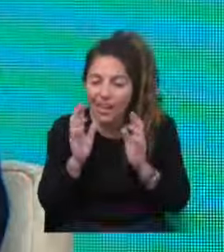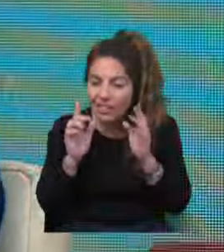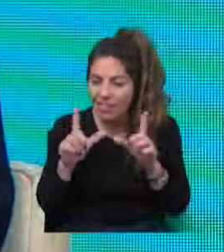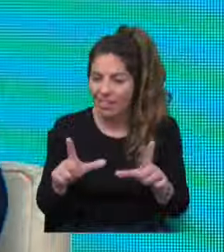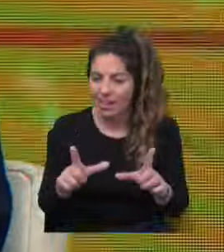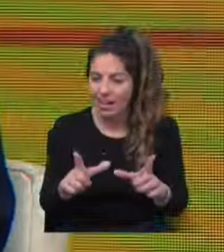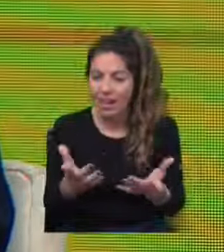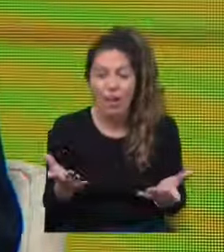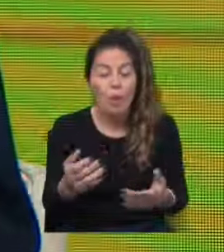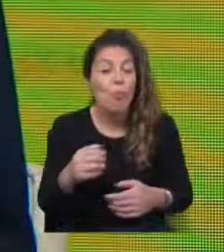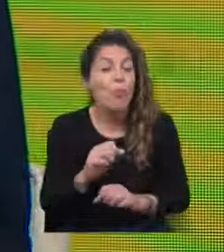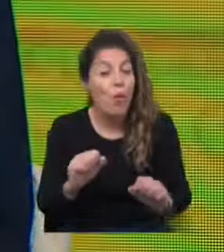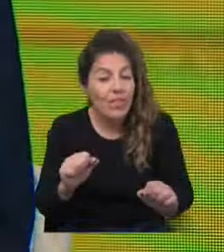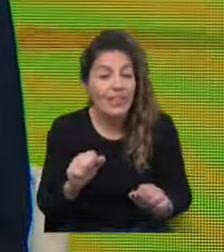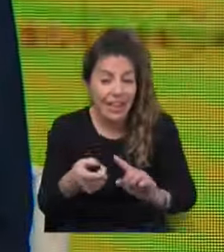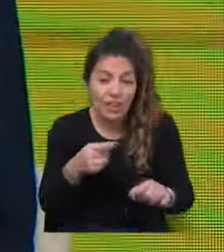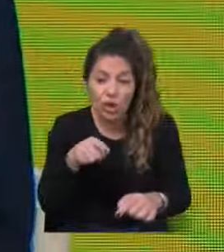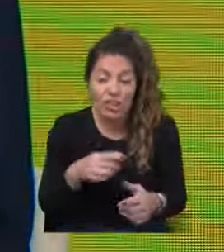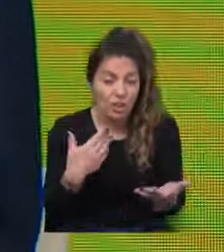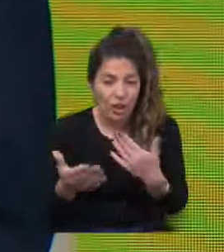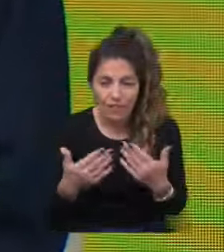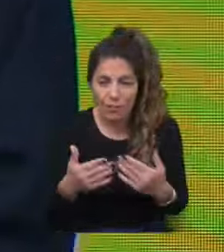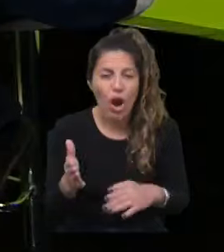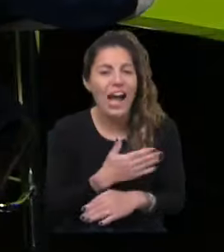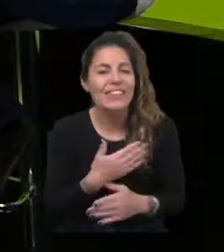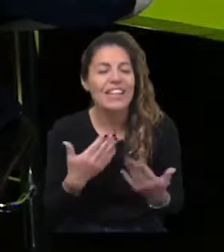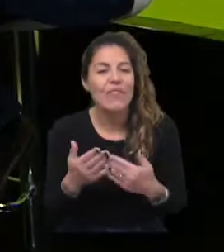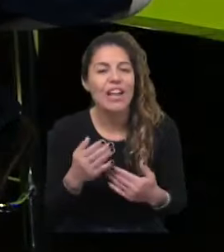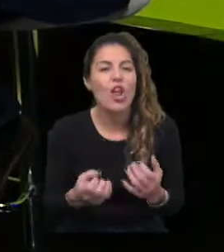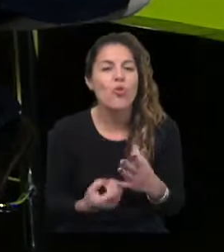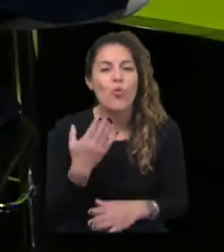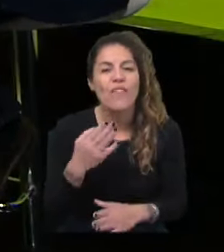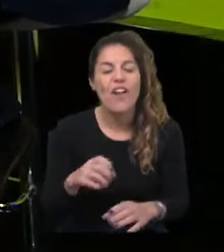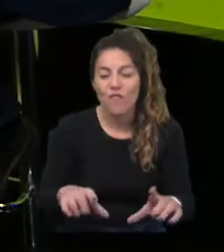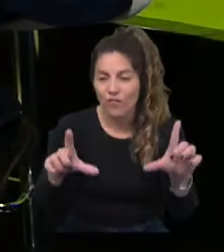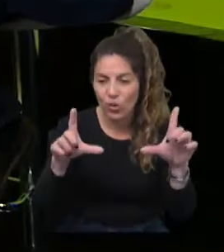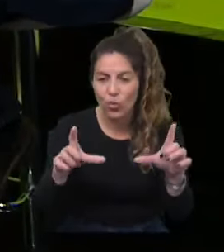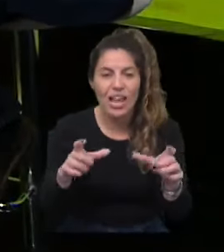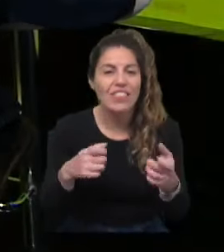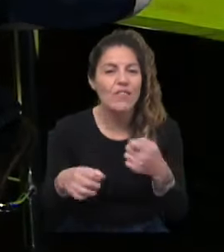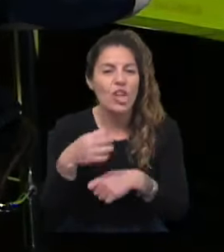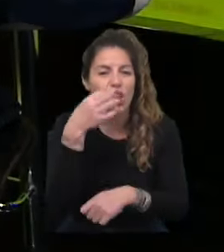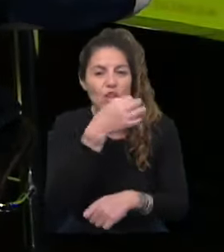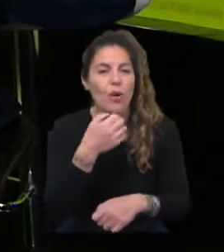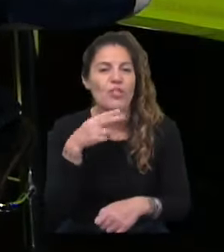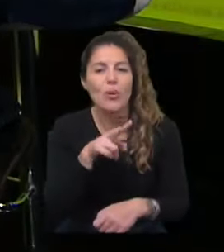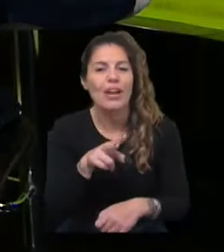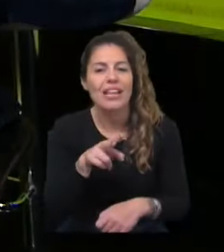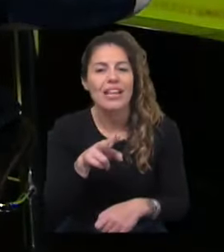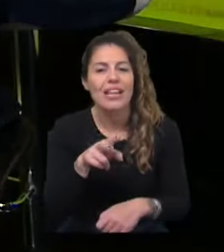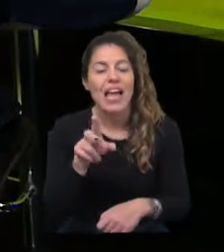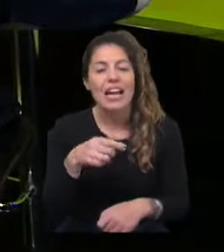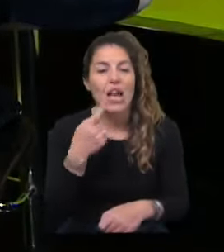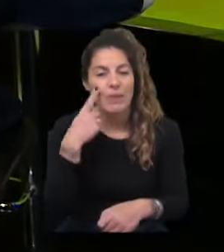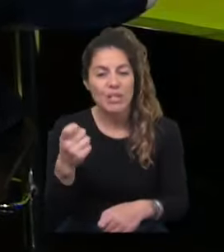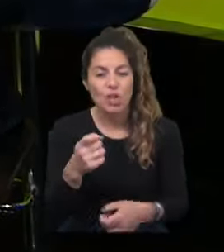porque pueden eventualmente tener que ver con todo esto que estamos hablando. Antes de meternos en lo que son estas nuevas figuras del narcotráfico, vamos a ir a ver qué nos trajo de la Usina de